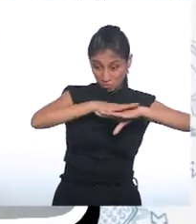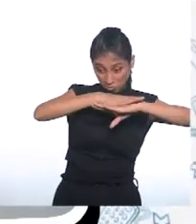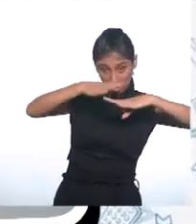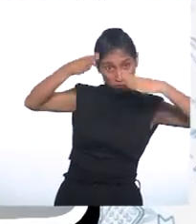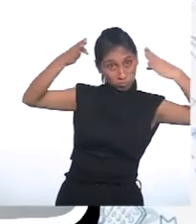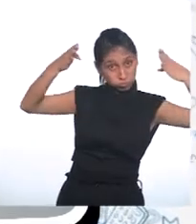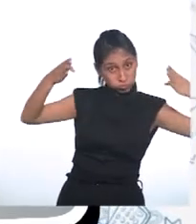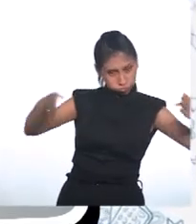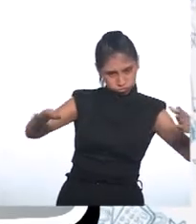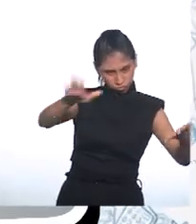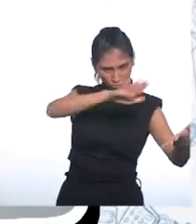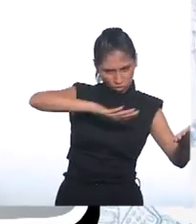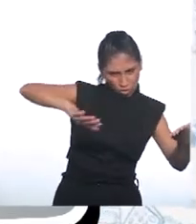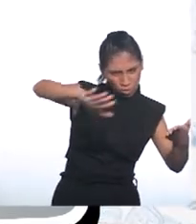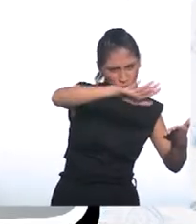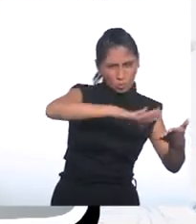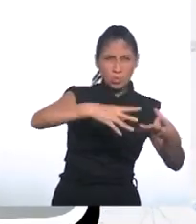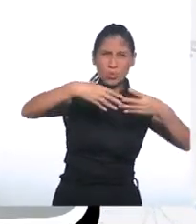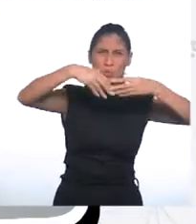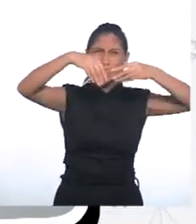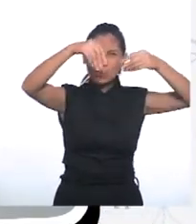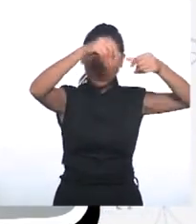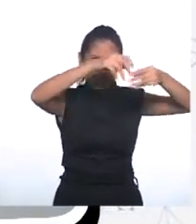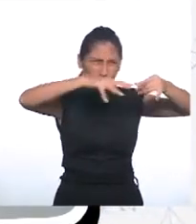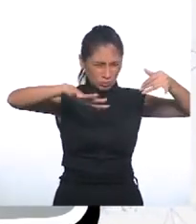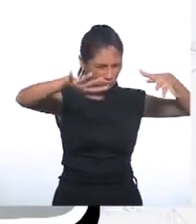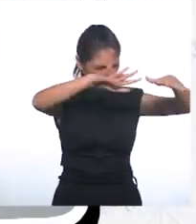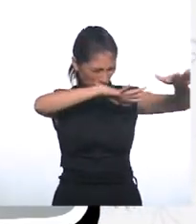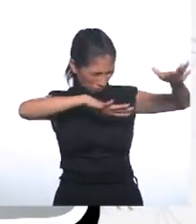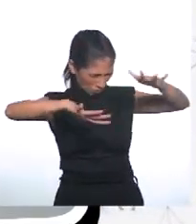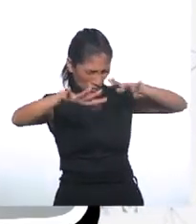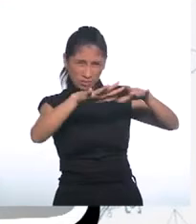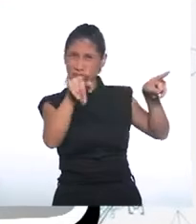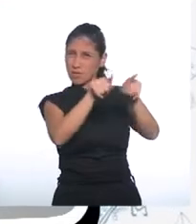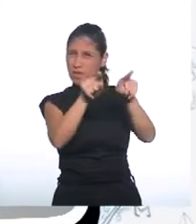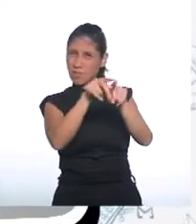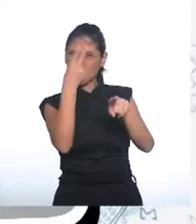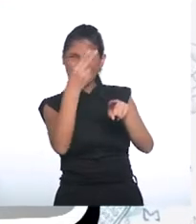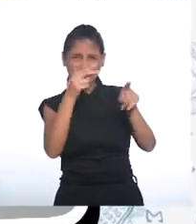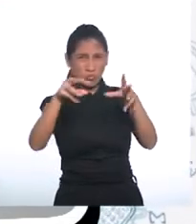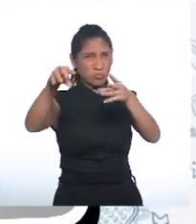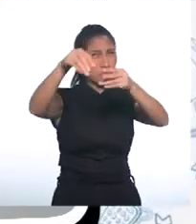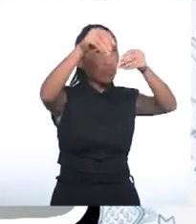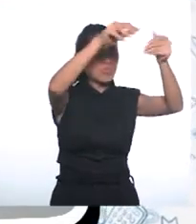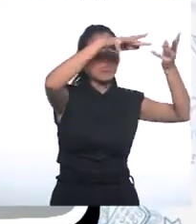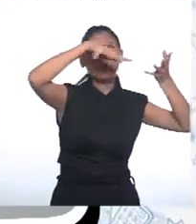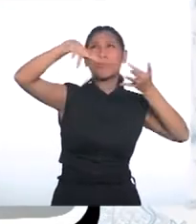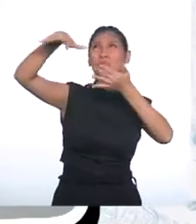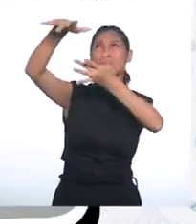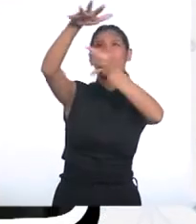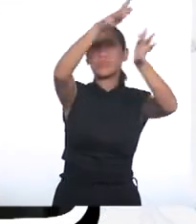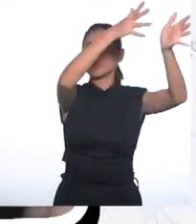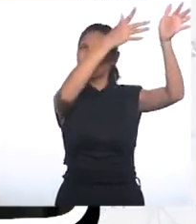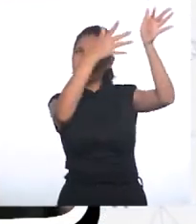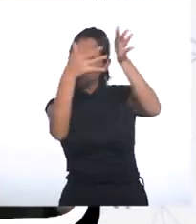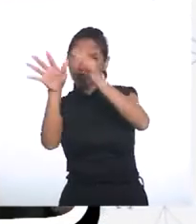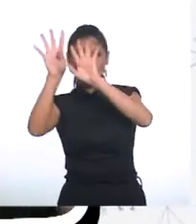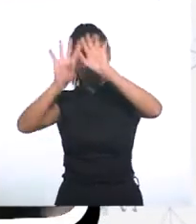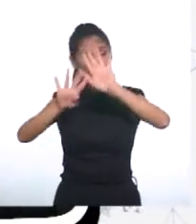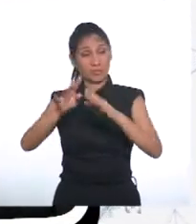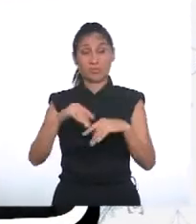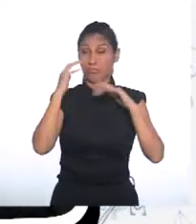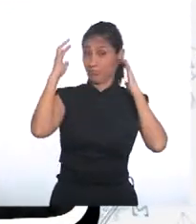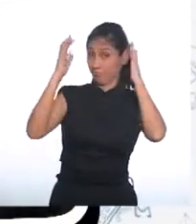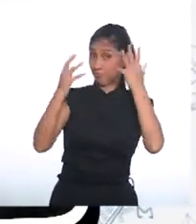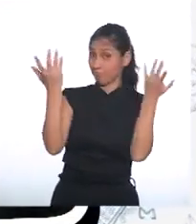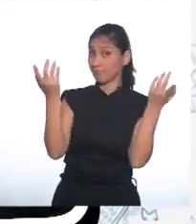sale bastante polvo. También me parece ver ese polvo flotando en el aire, a veces. Eso es